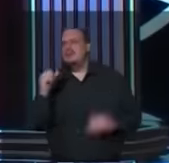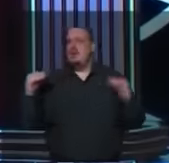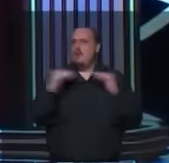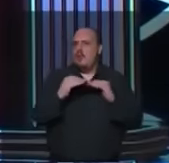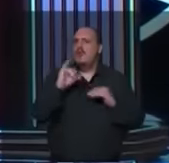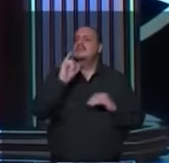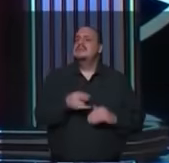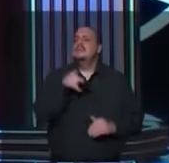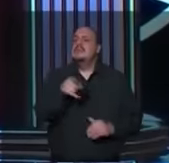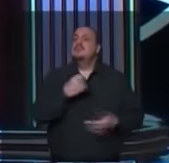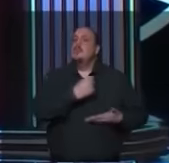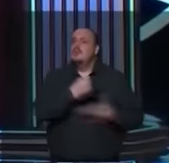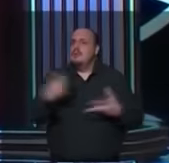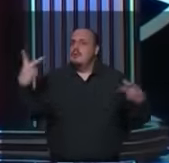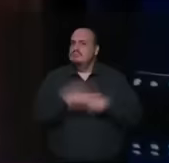los subsidios?